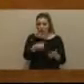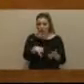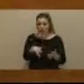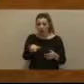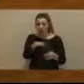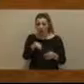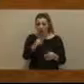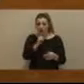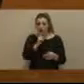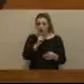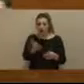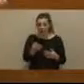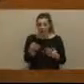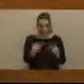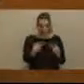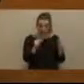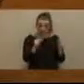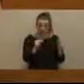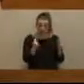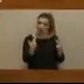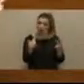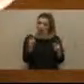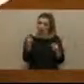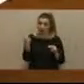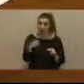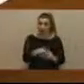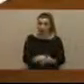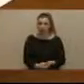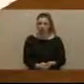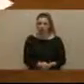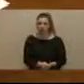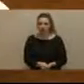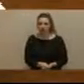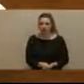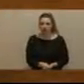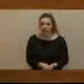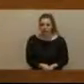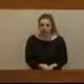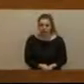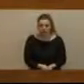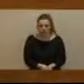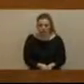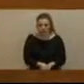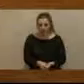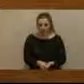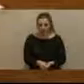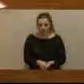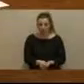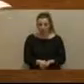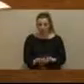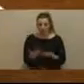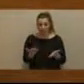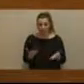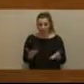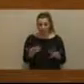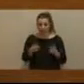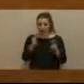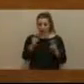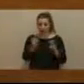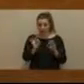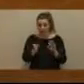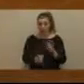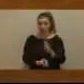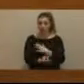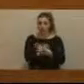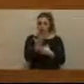ni cómo, Señoría, ni para vaya qué. concluyendo. Concluyo, señor presidente. Desde que sale este tema a la